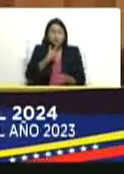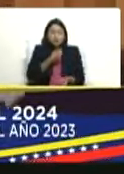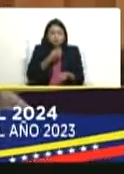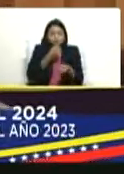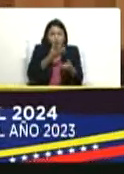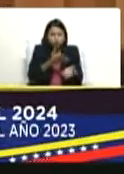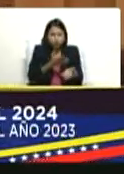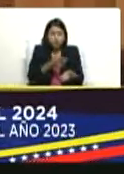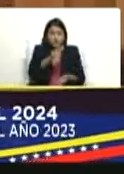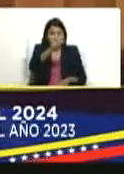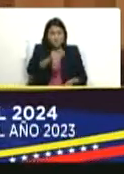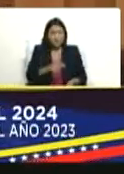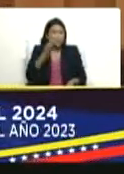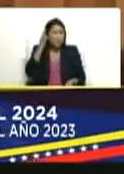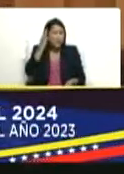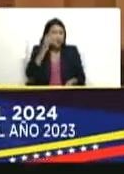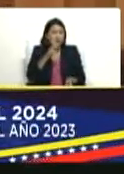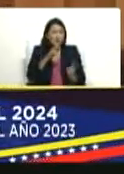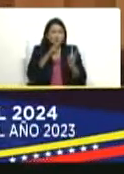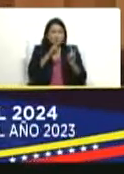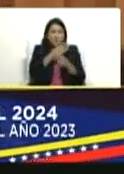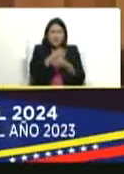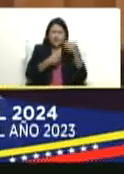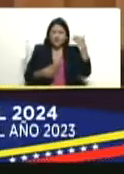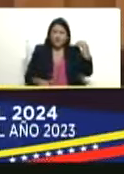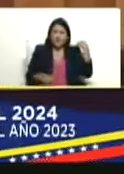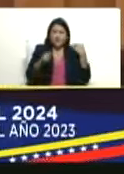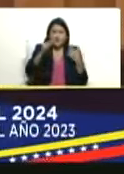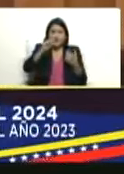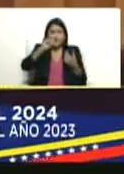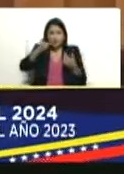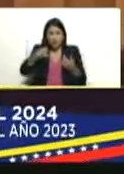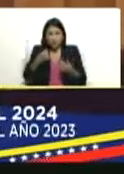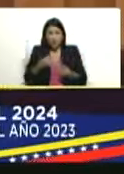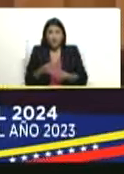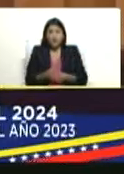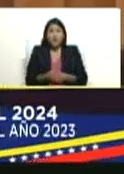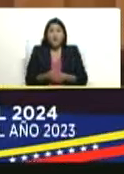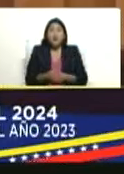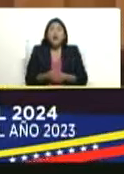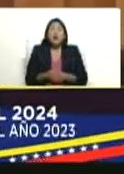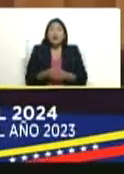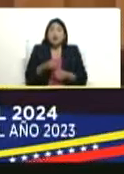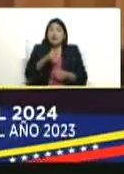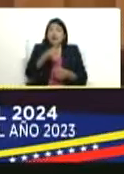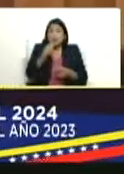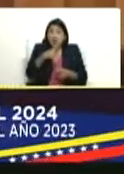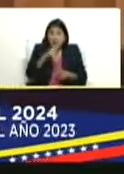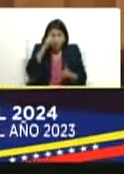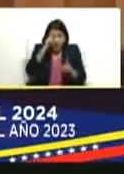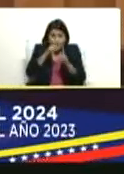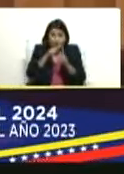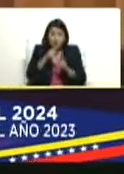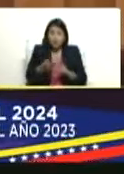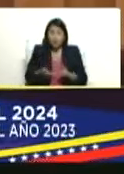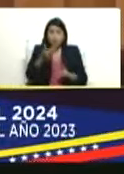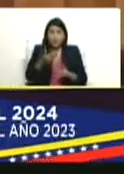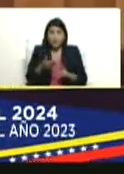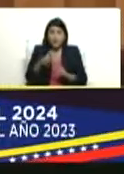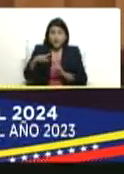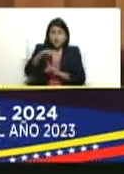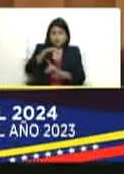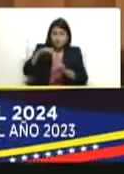la presidenta, doctora Beatriz Rodríguez, tenemos grandes desafíos también en la jurisdicción civil